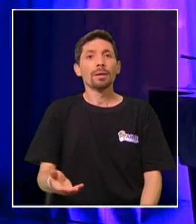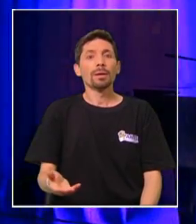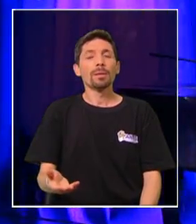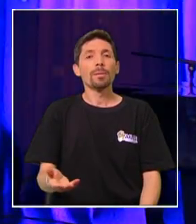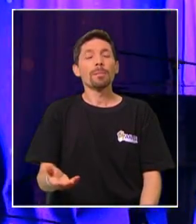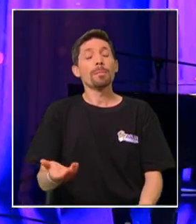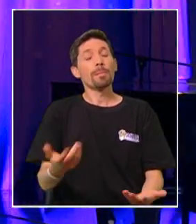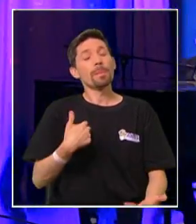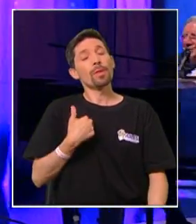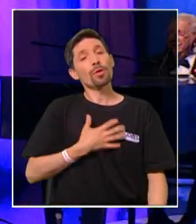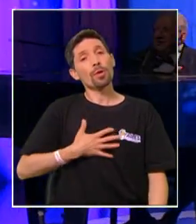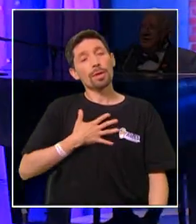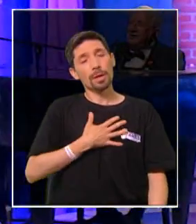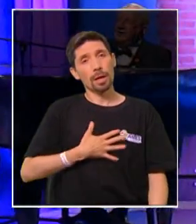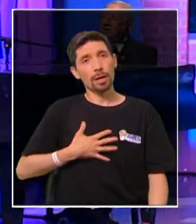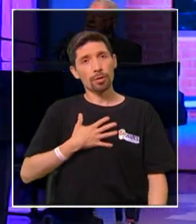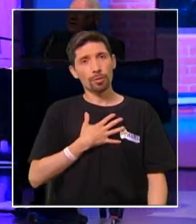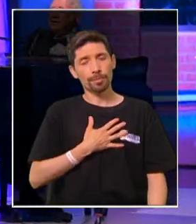yo quisiera